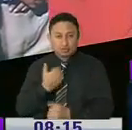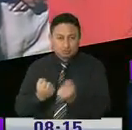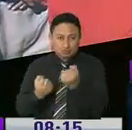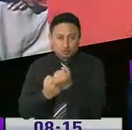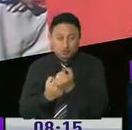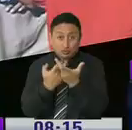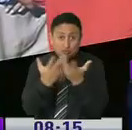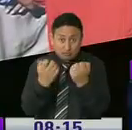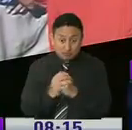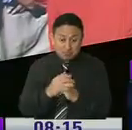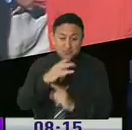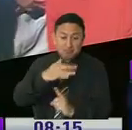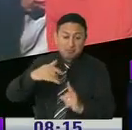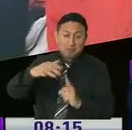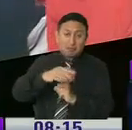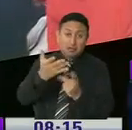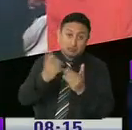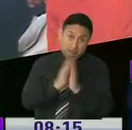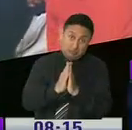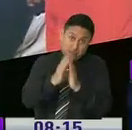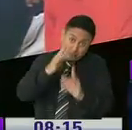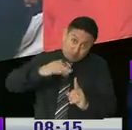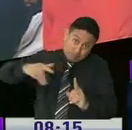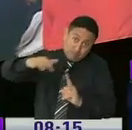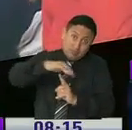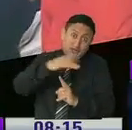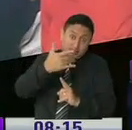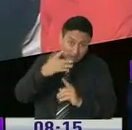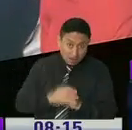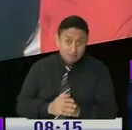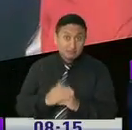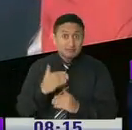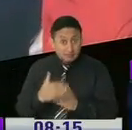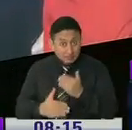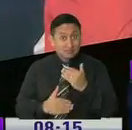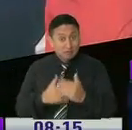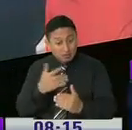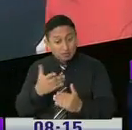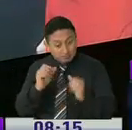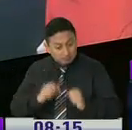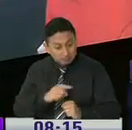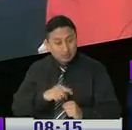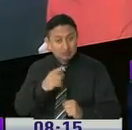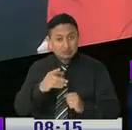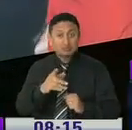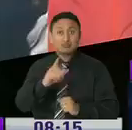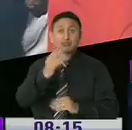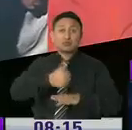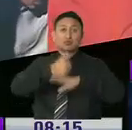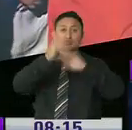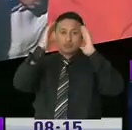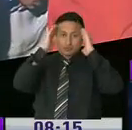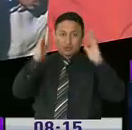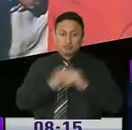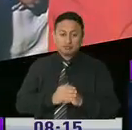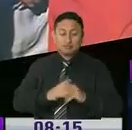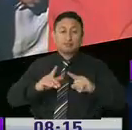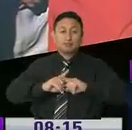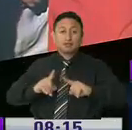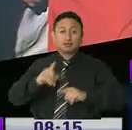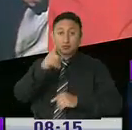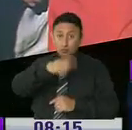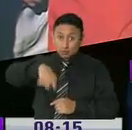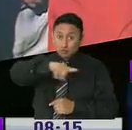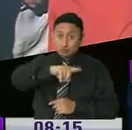Si quieren parque, bueno, pidamos parque, ¿no? Vamos a también a solicitar que les escuchen, pero el compromiso es que ellos cuiden el